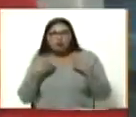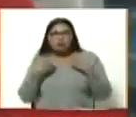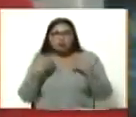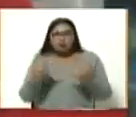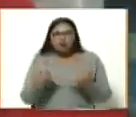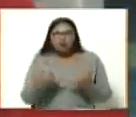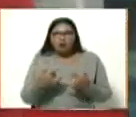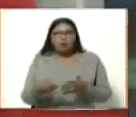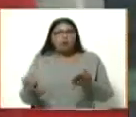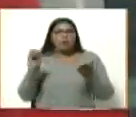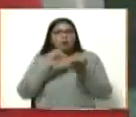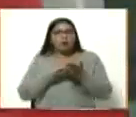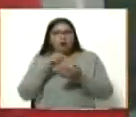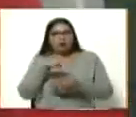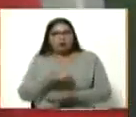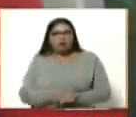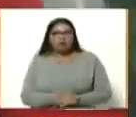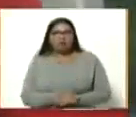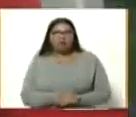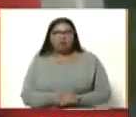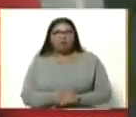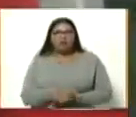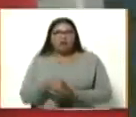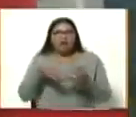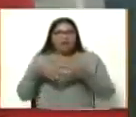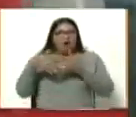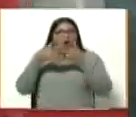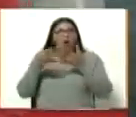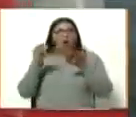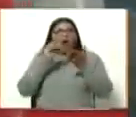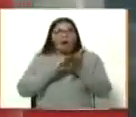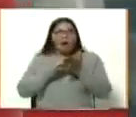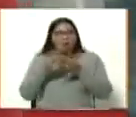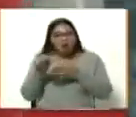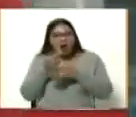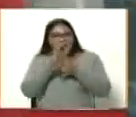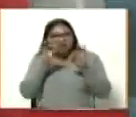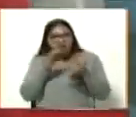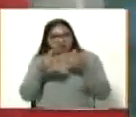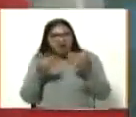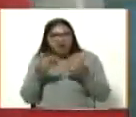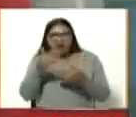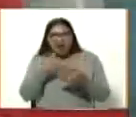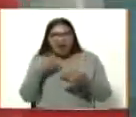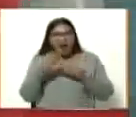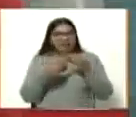juego una vez más aquí, y está Estados Unidos nuevamente tratando o pretendiendo ser